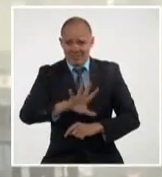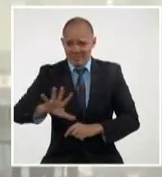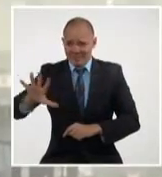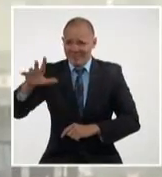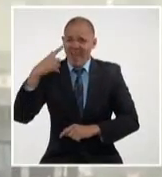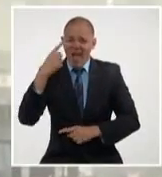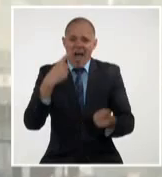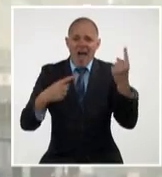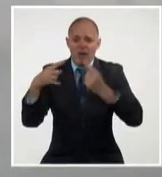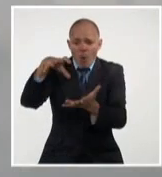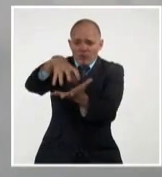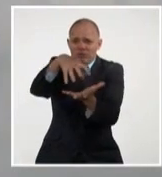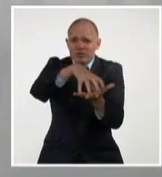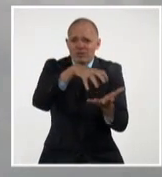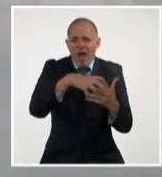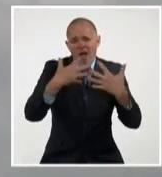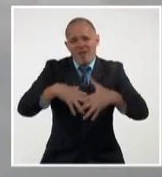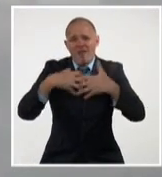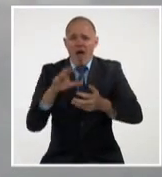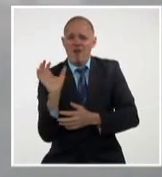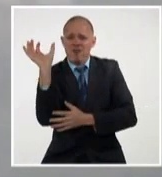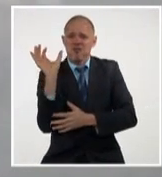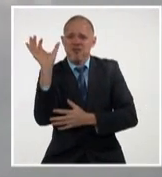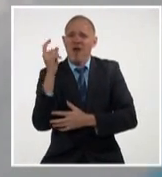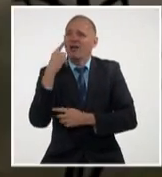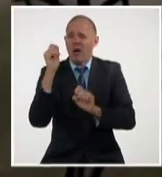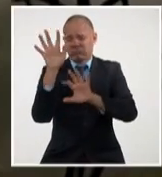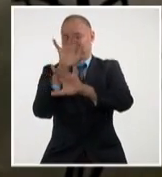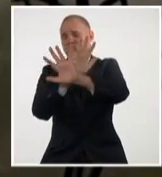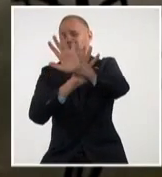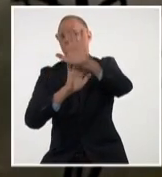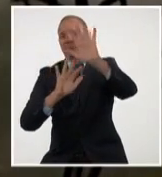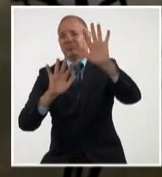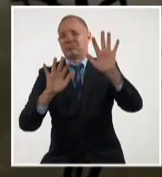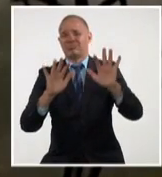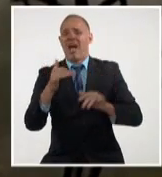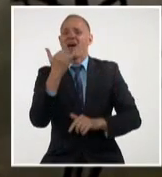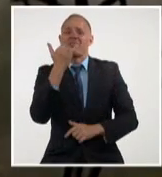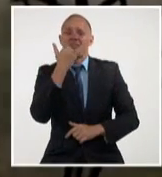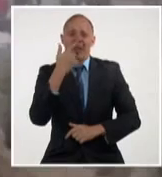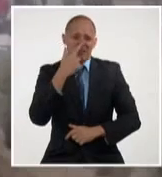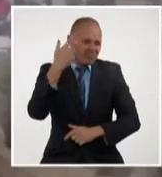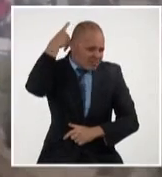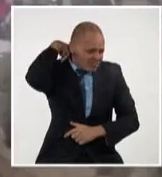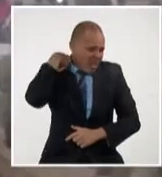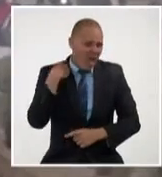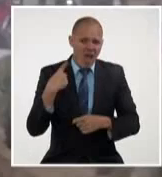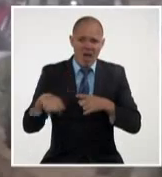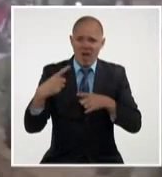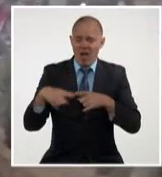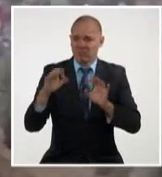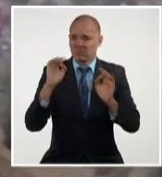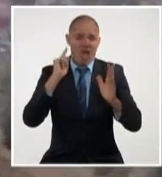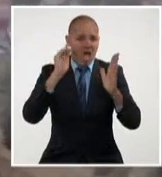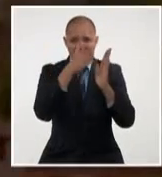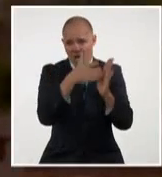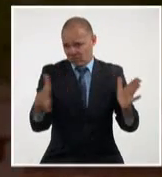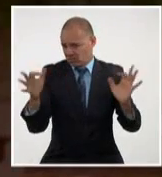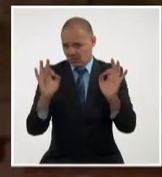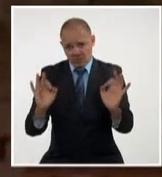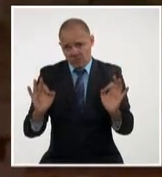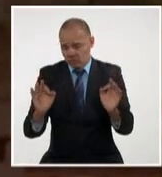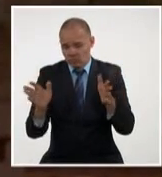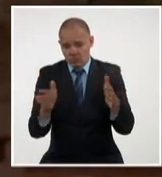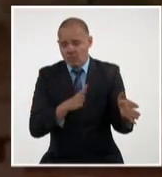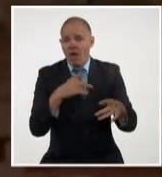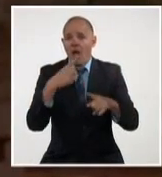químicos industriales asfixiaron a muchas de las principales ciudades de Asia durante gran parte del año. Mientras numerosos